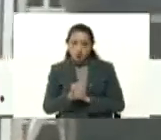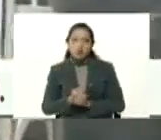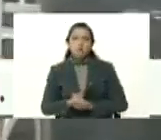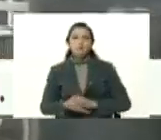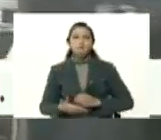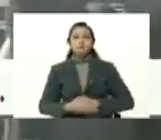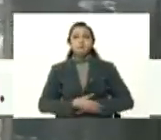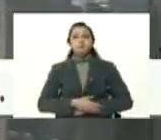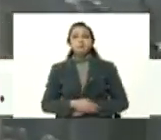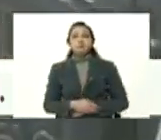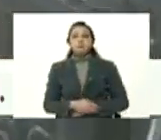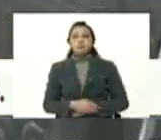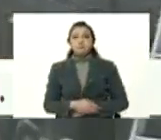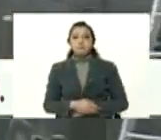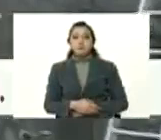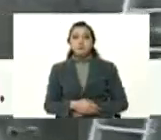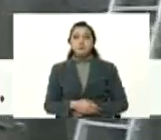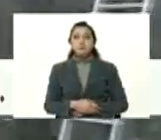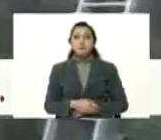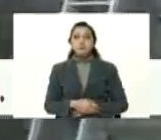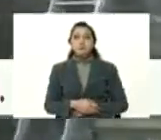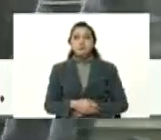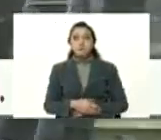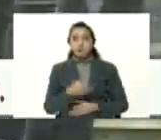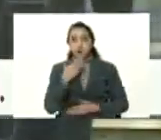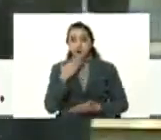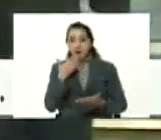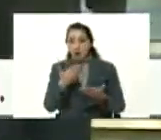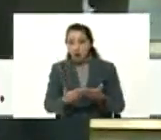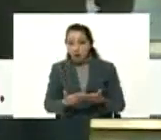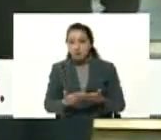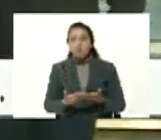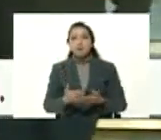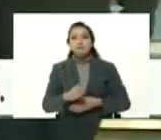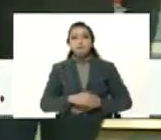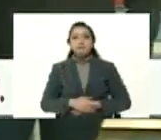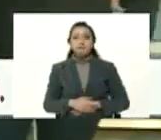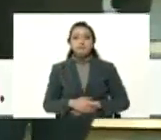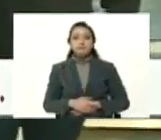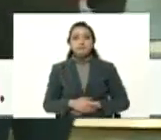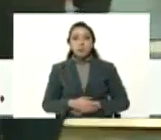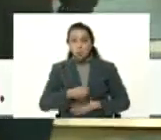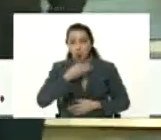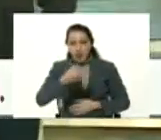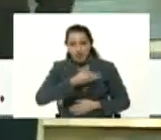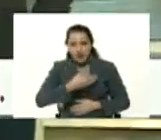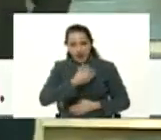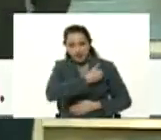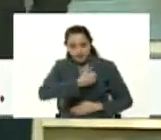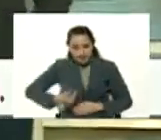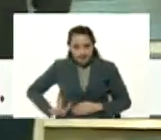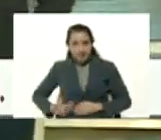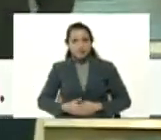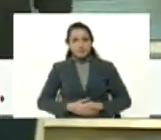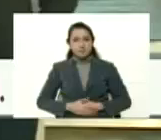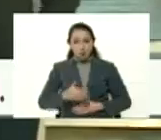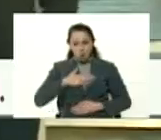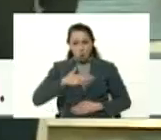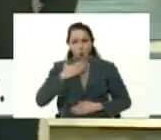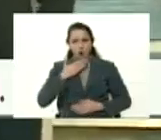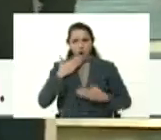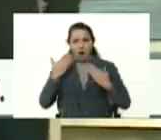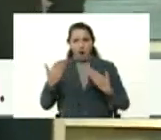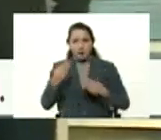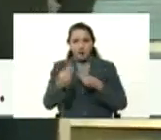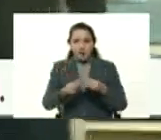más estos aspectos. Muchas gracias, viceministra. Buenas tardes, señor presidente. Agradecida